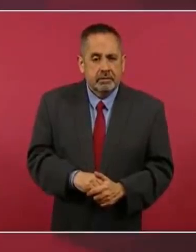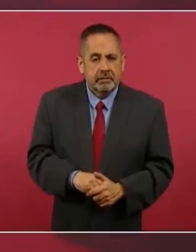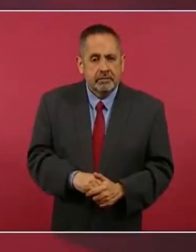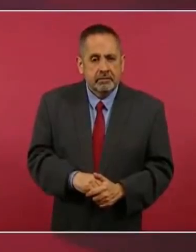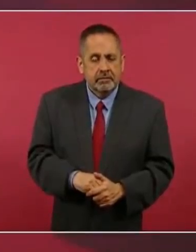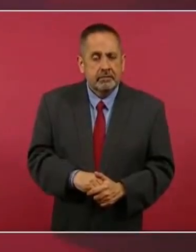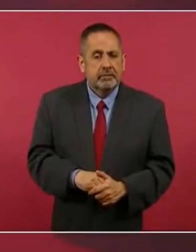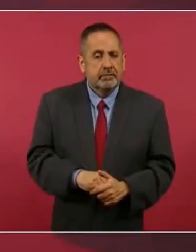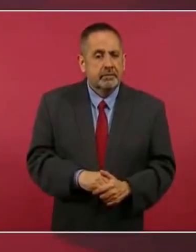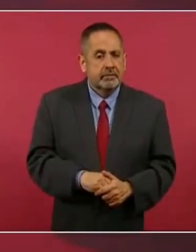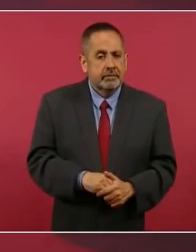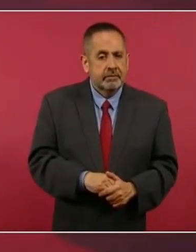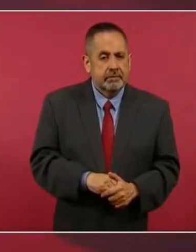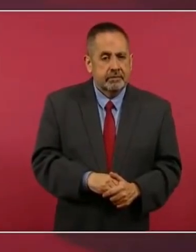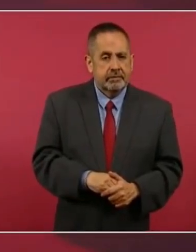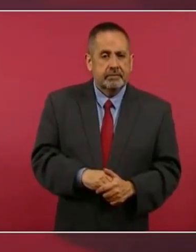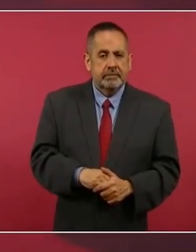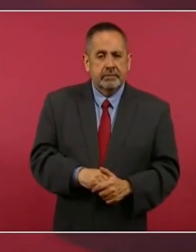Y nada más